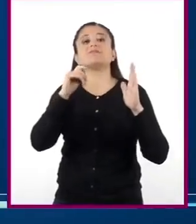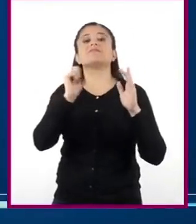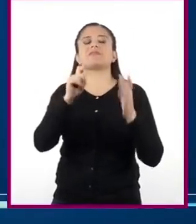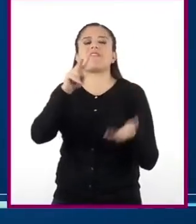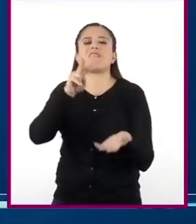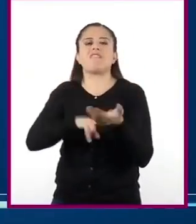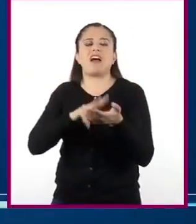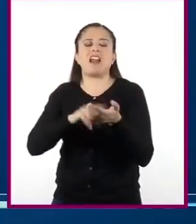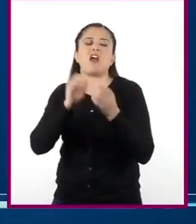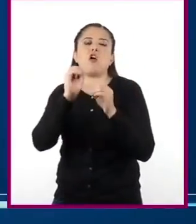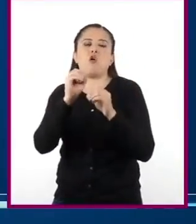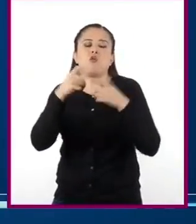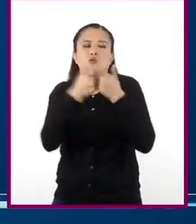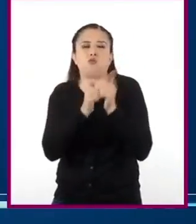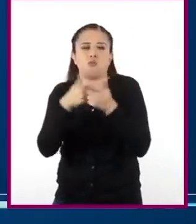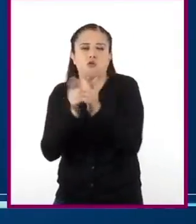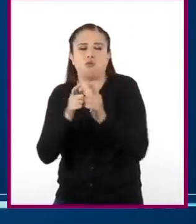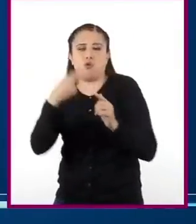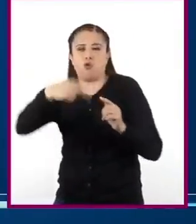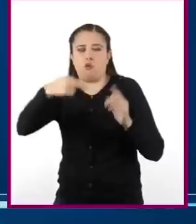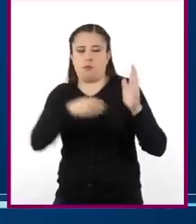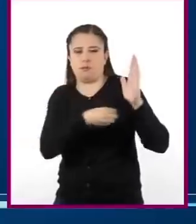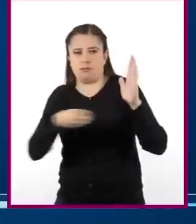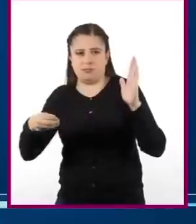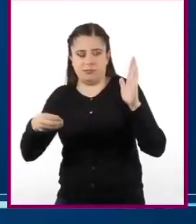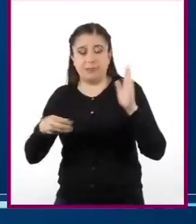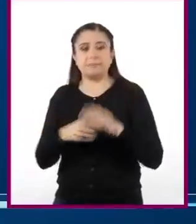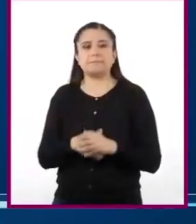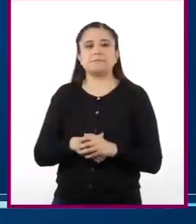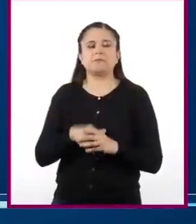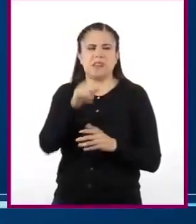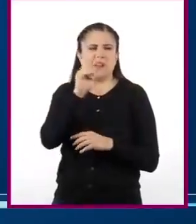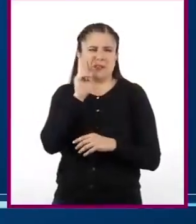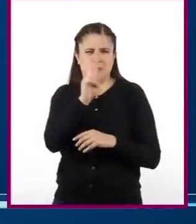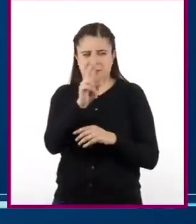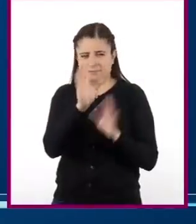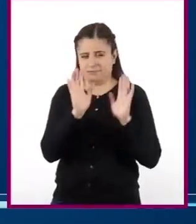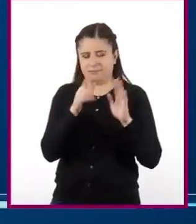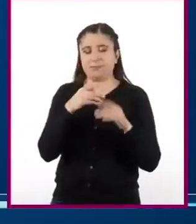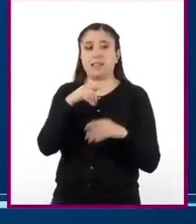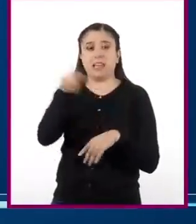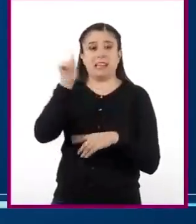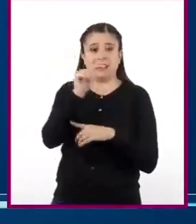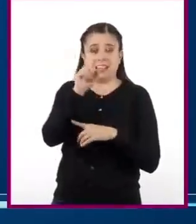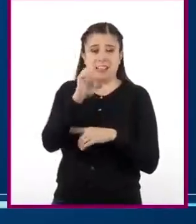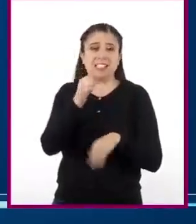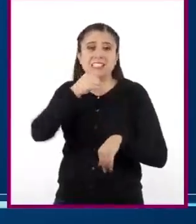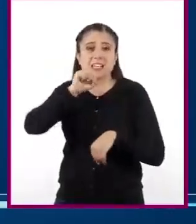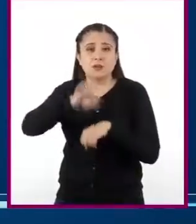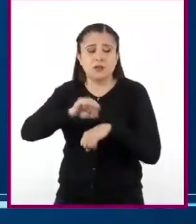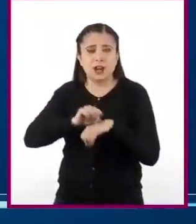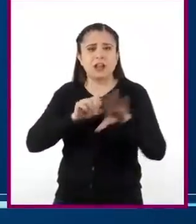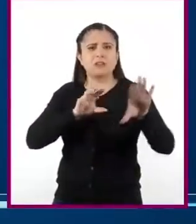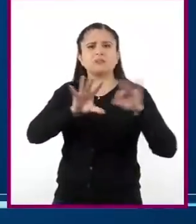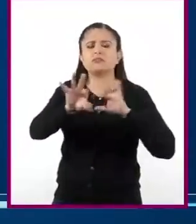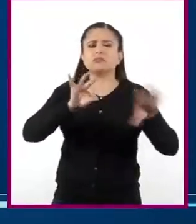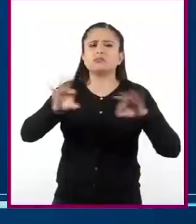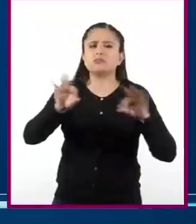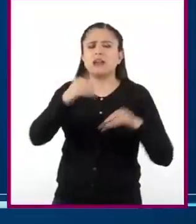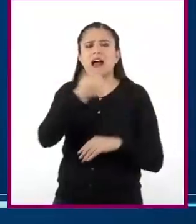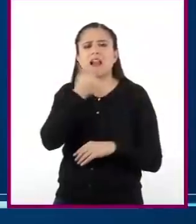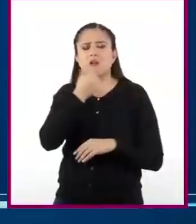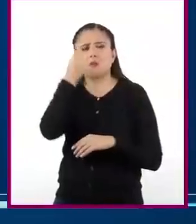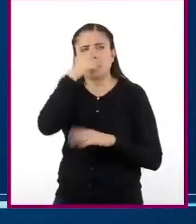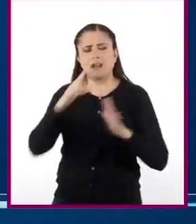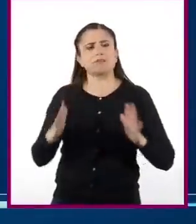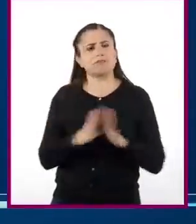o clases en los que se agrupan. Veamos la siguiente situación. En una telesecundaria se van a seleccionar alumnos para una